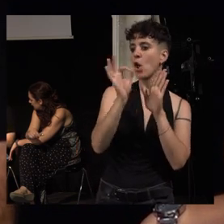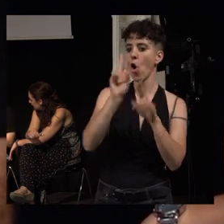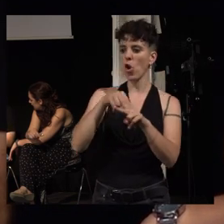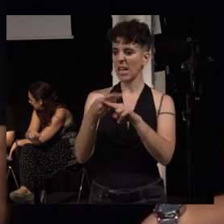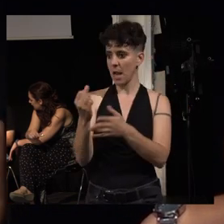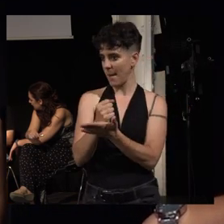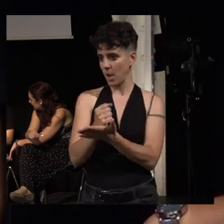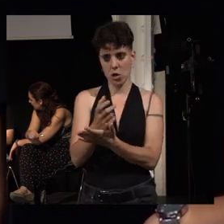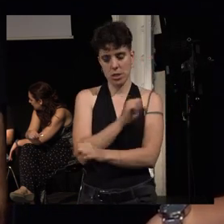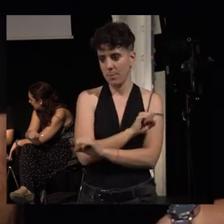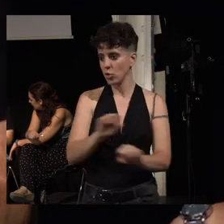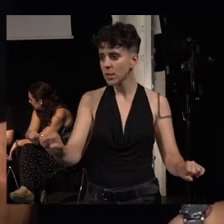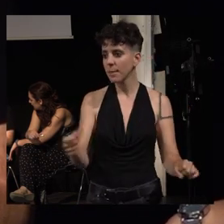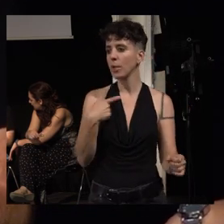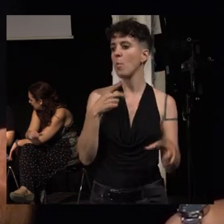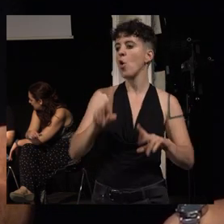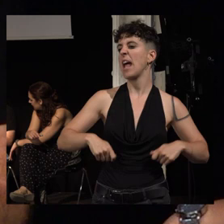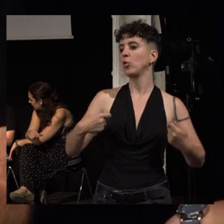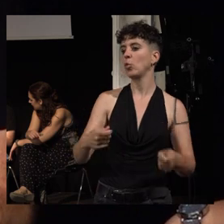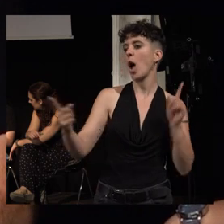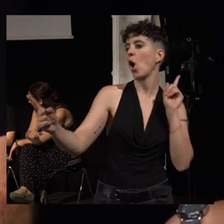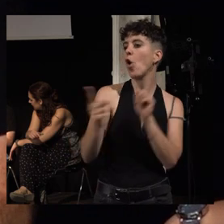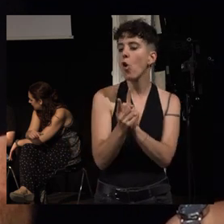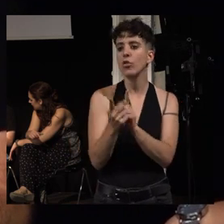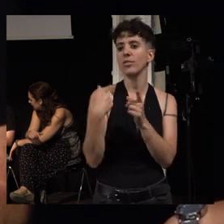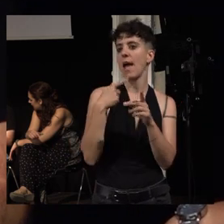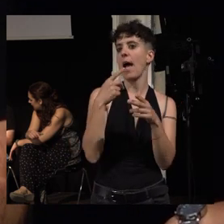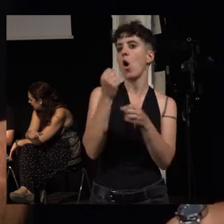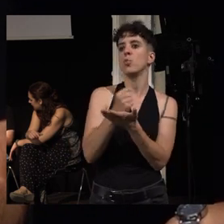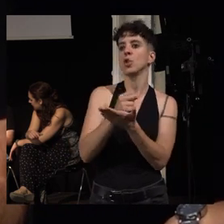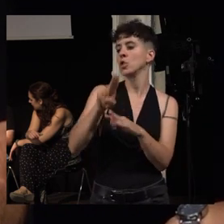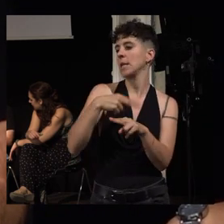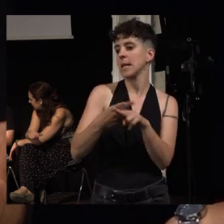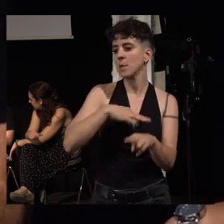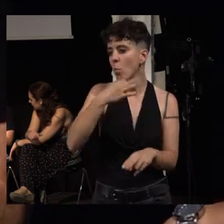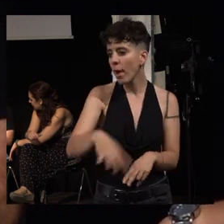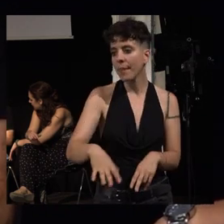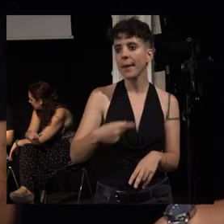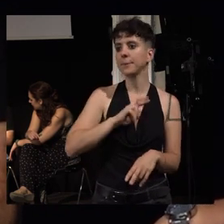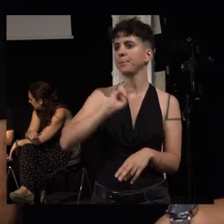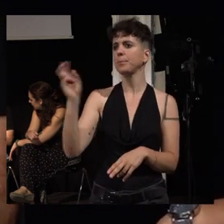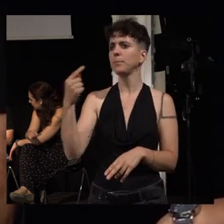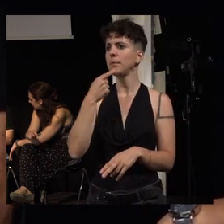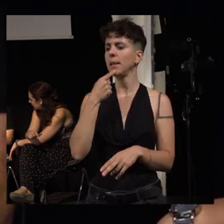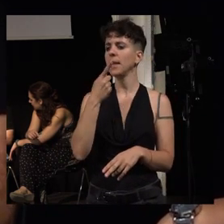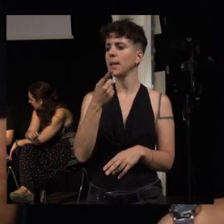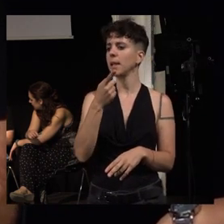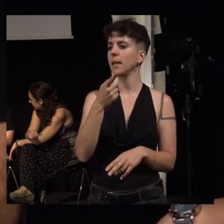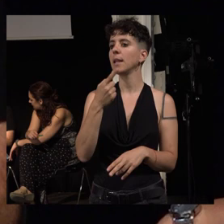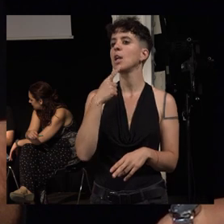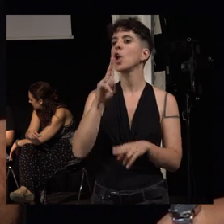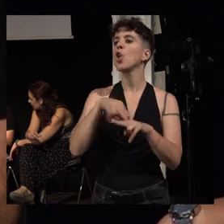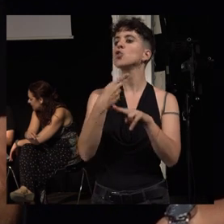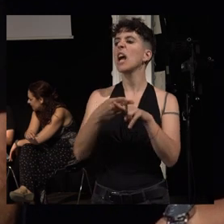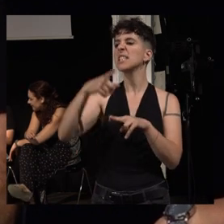de Muxía, non é normal, vai contra a natura que os homosexuais podan casarse. Y José Blanco, alcalde de Negreira, entre otros, decía que los case Zapatero